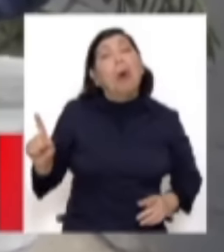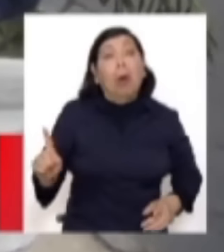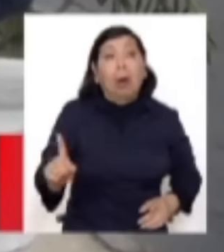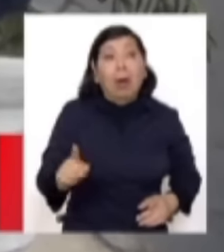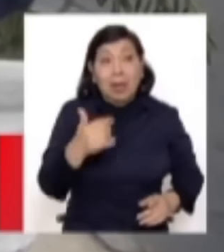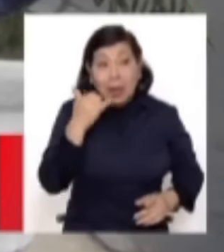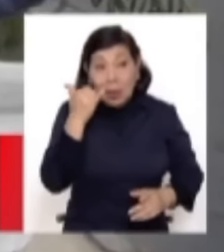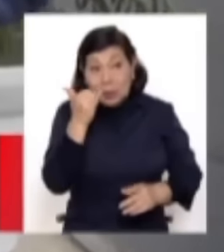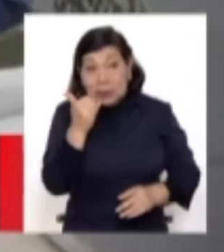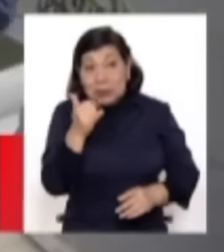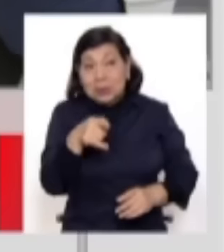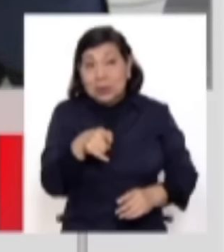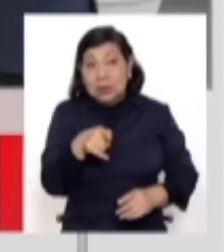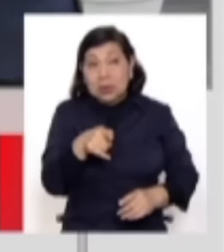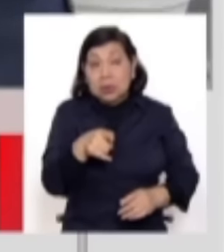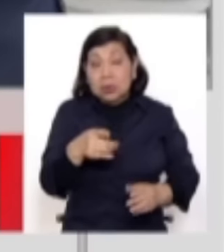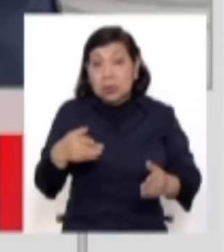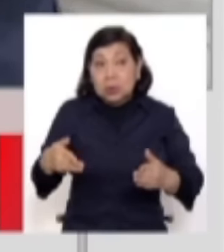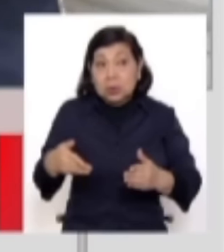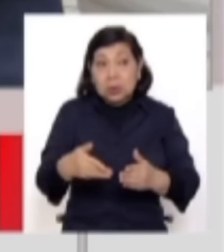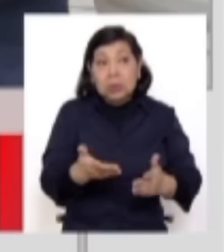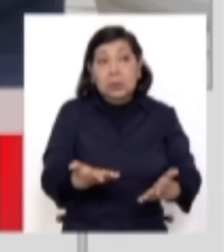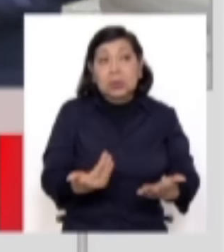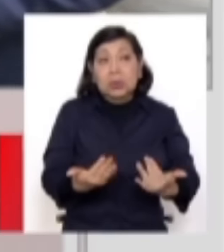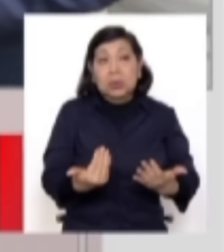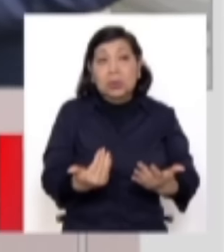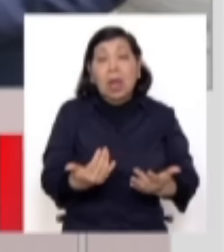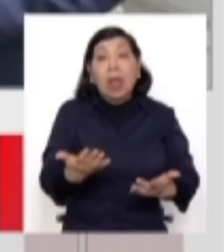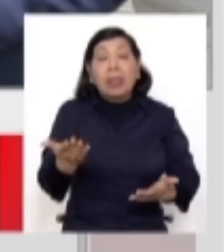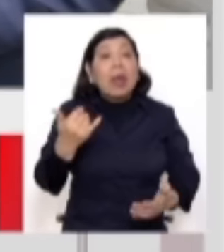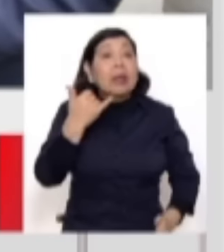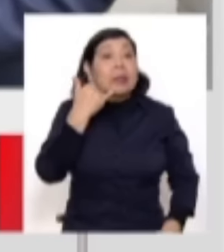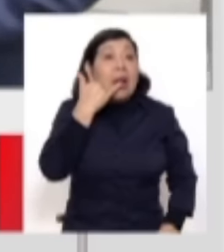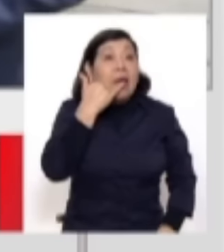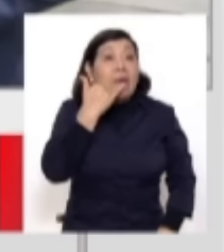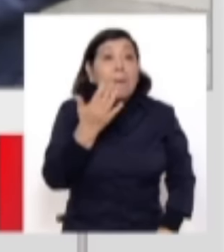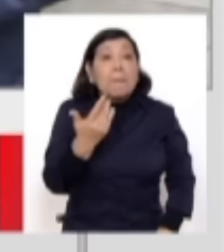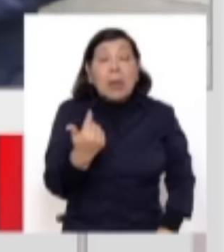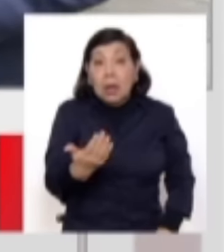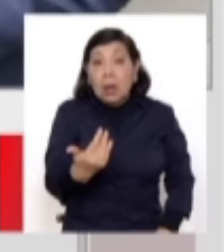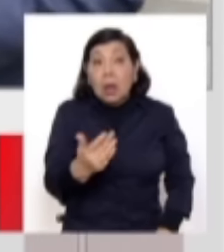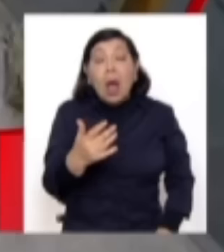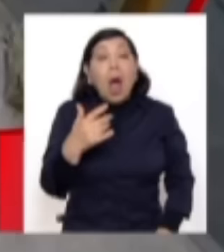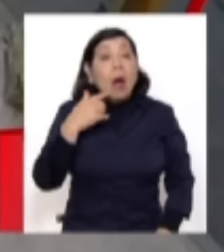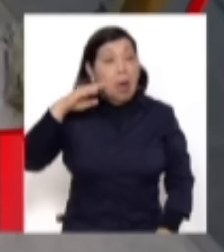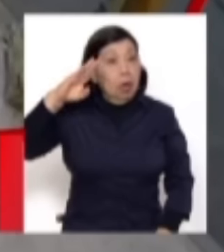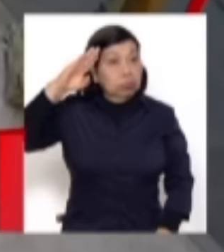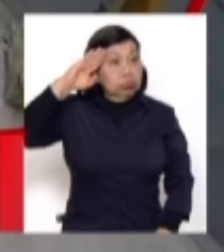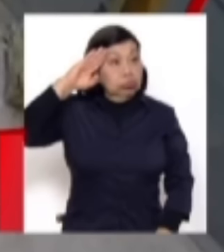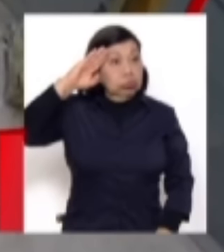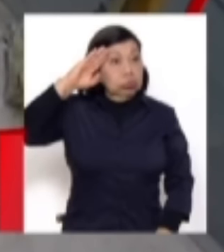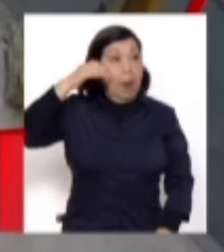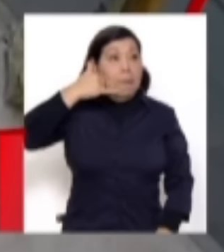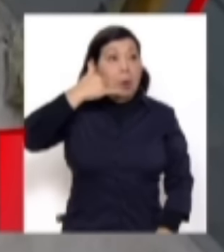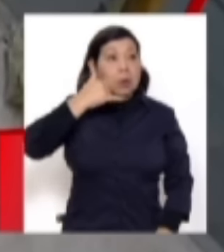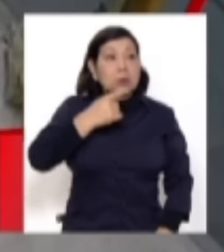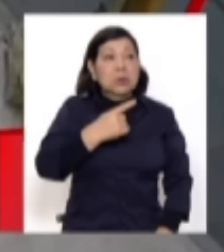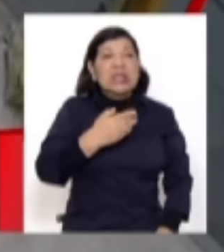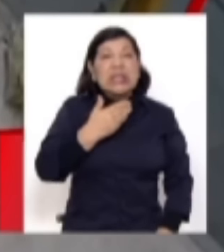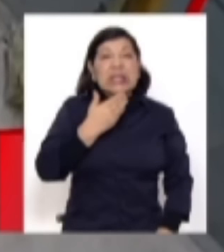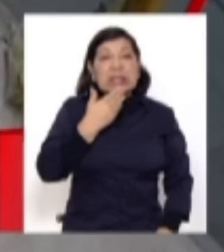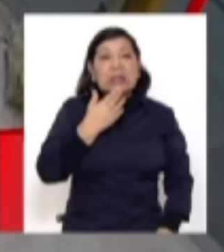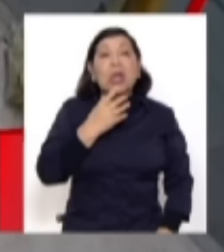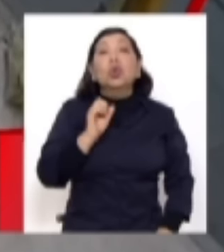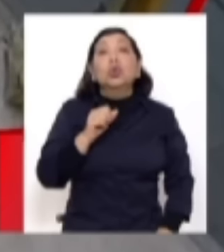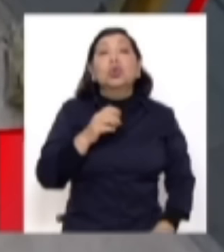ven en las cámaras de seguridad, lo intercepta el niño, le pasa el teléfono supuestamente para que hable con el comisario o en todo caso el policía, con quien le